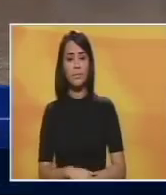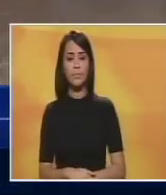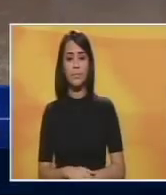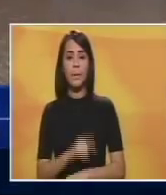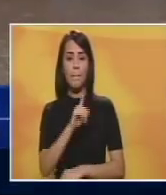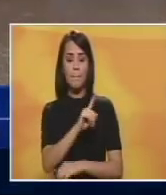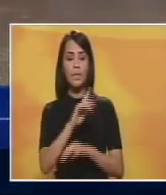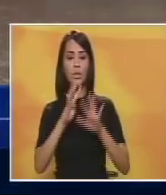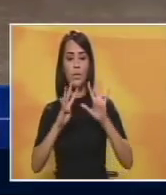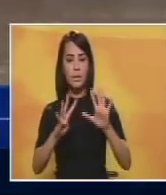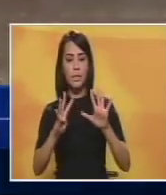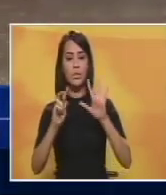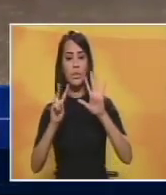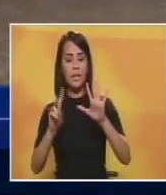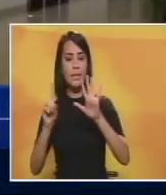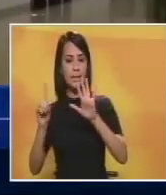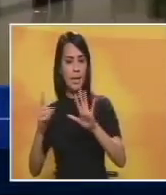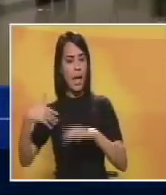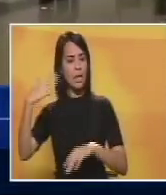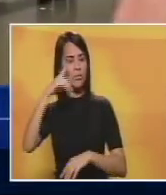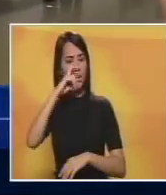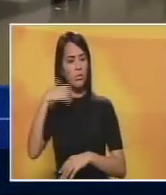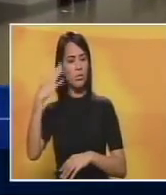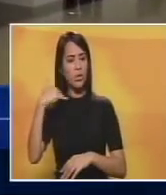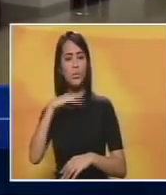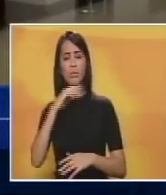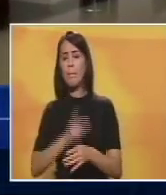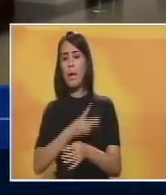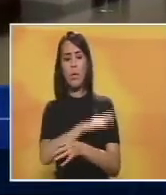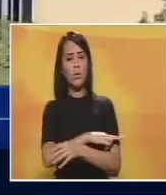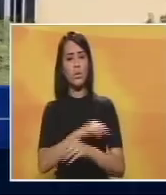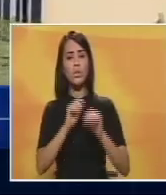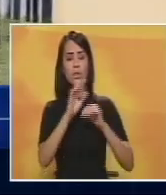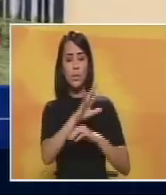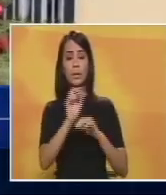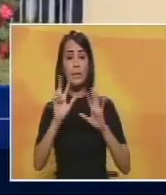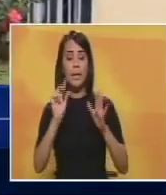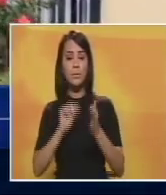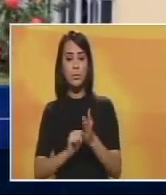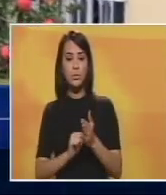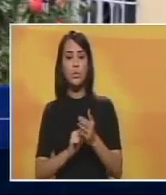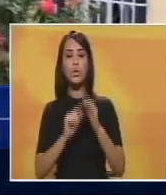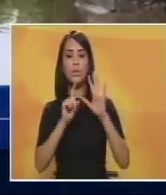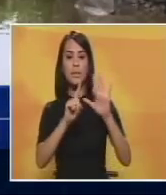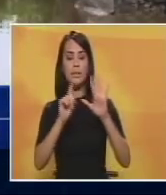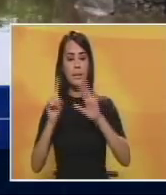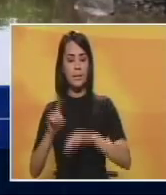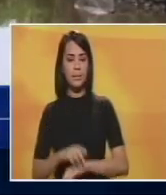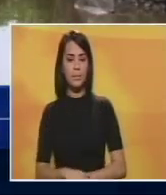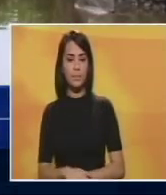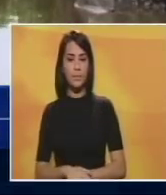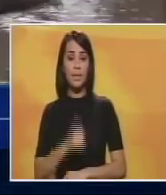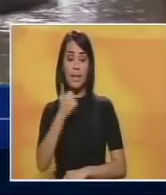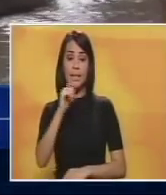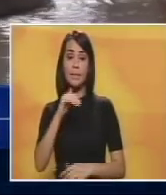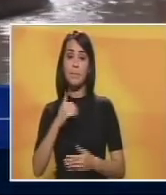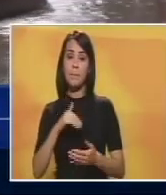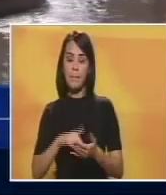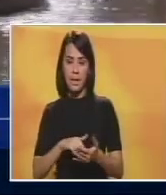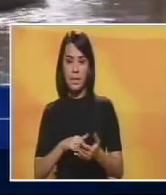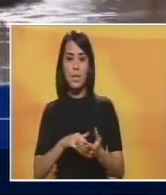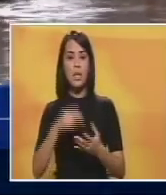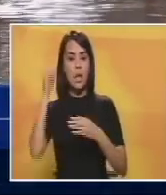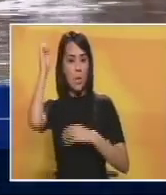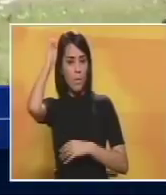en 1976, con una cota que llegó a 53.66. Al menos 10.000 indígenas